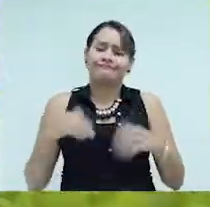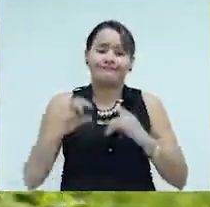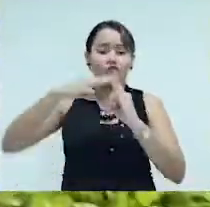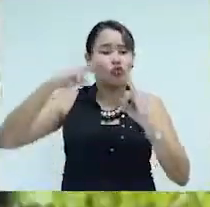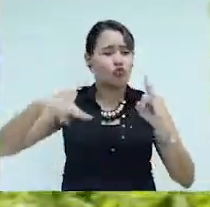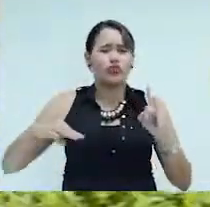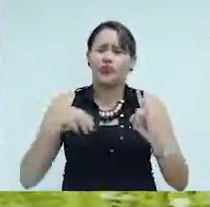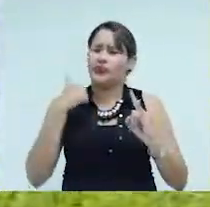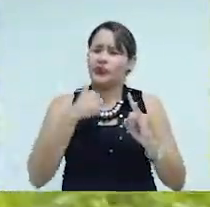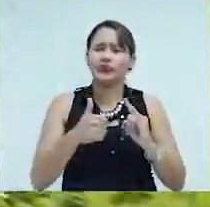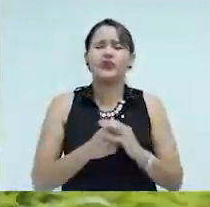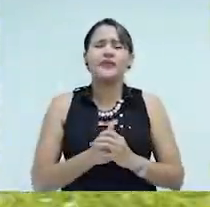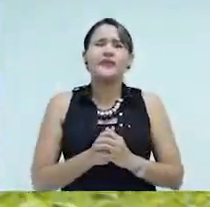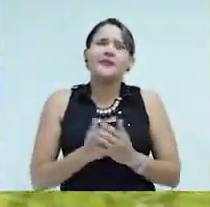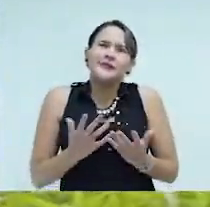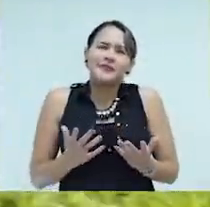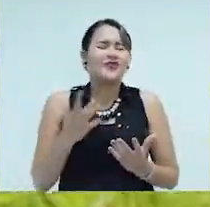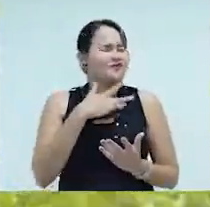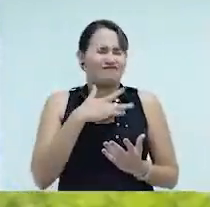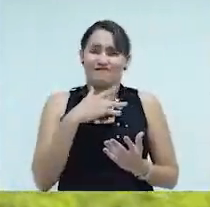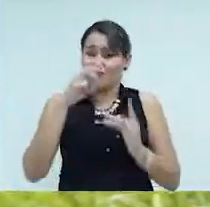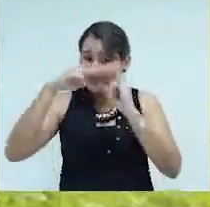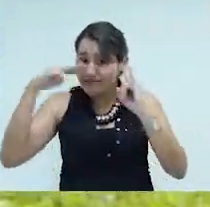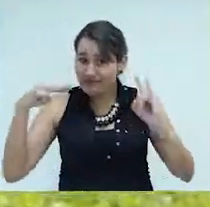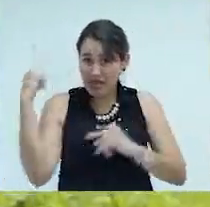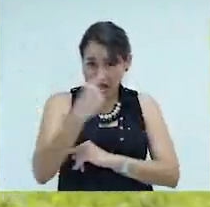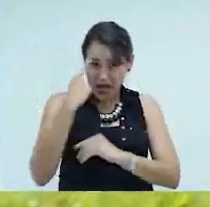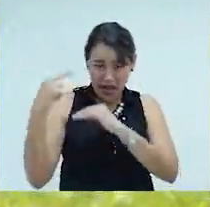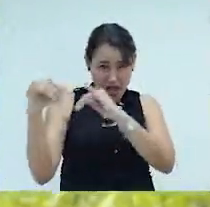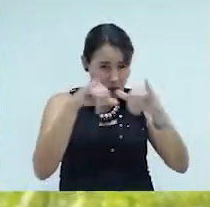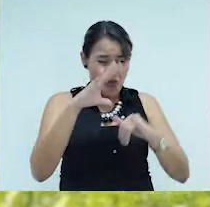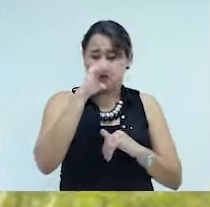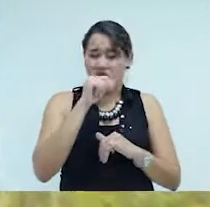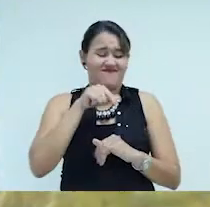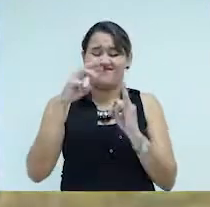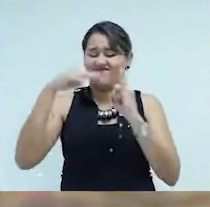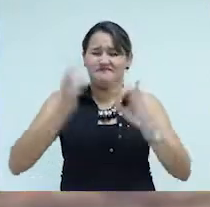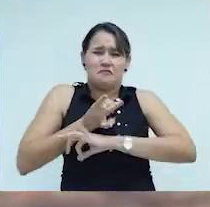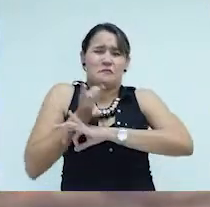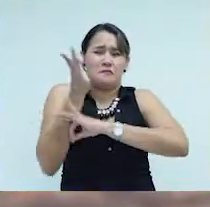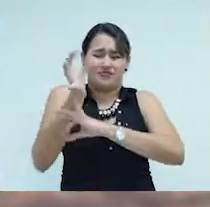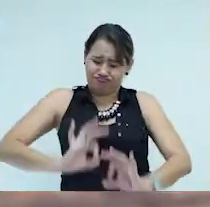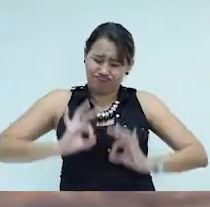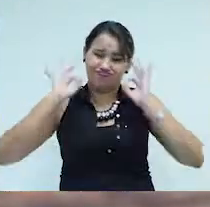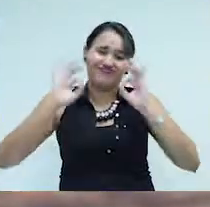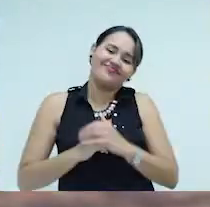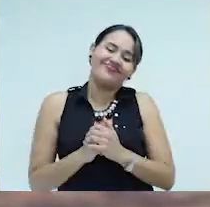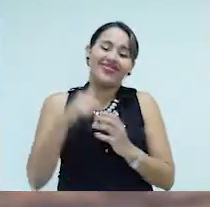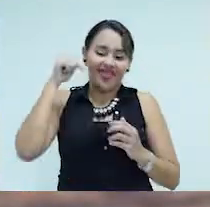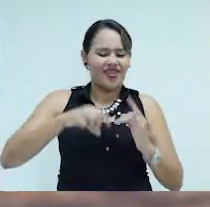formación profesional. La Universidad del Magdalena es para mí la mejor universidad.